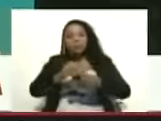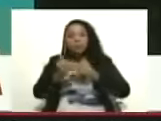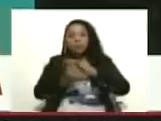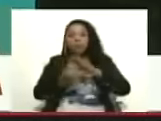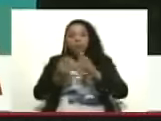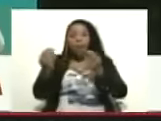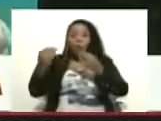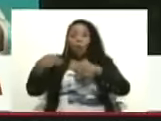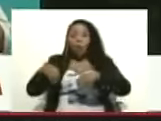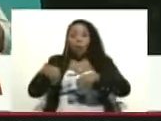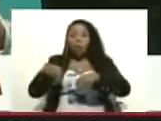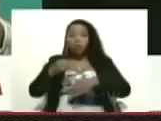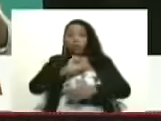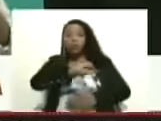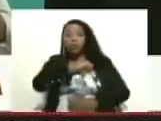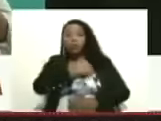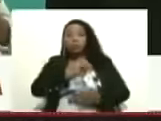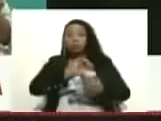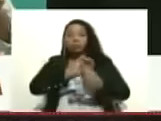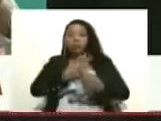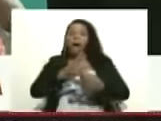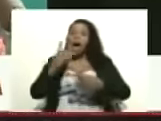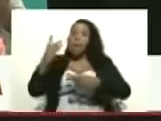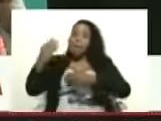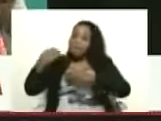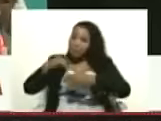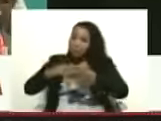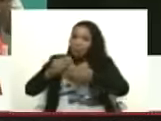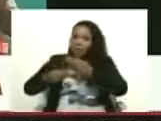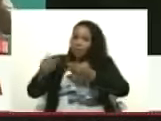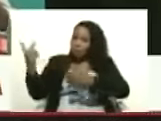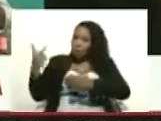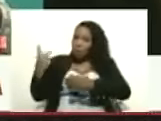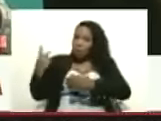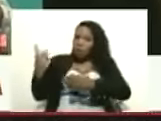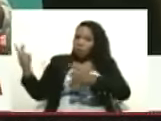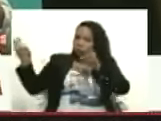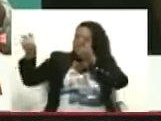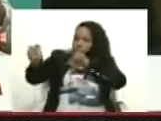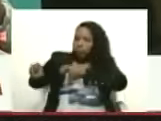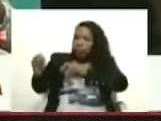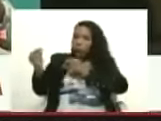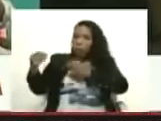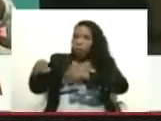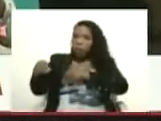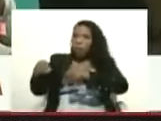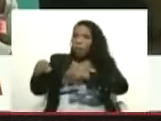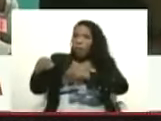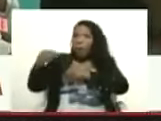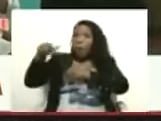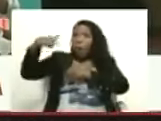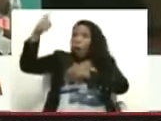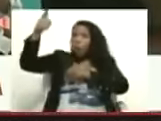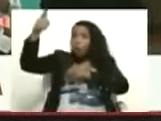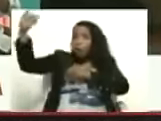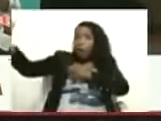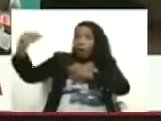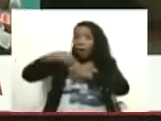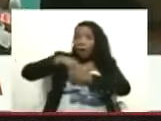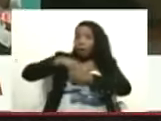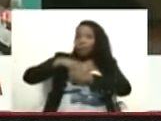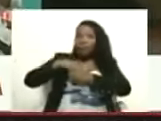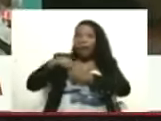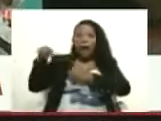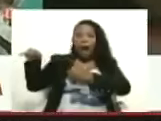Ginebra la postura ha sido bueno Vamos a ponernos de acuerdo y mientras nos ponemos de acuerdo nadie interviene en ese territorio ellos ir respetaron ese